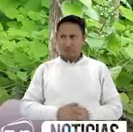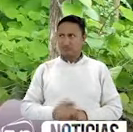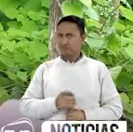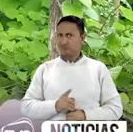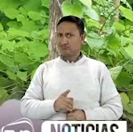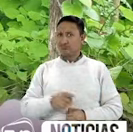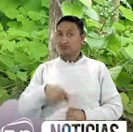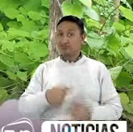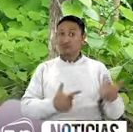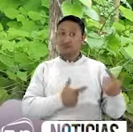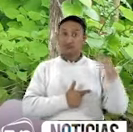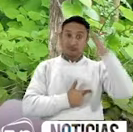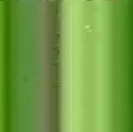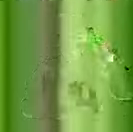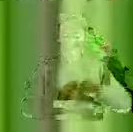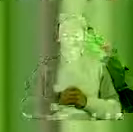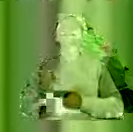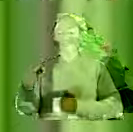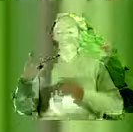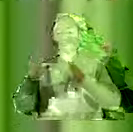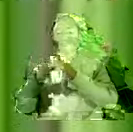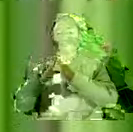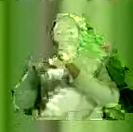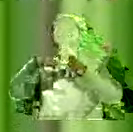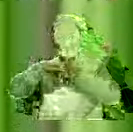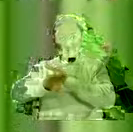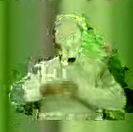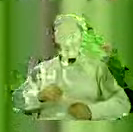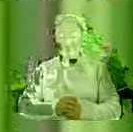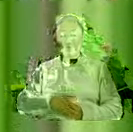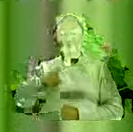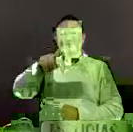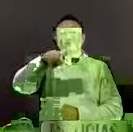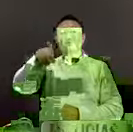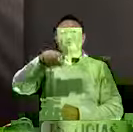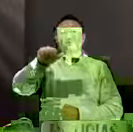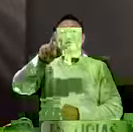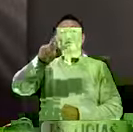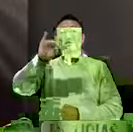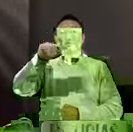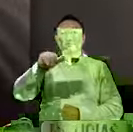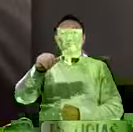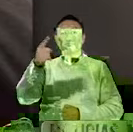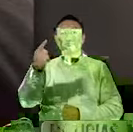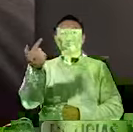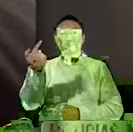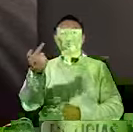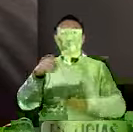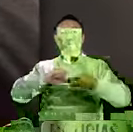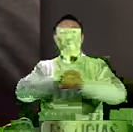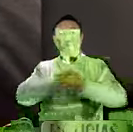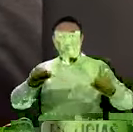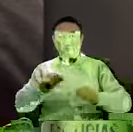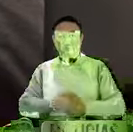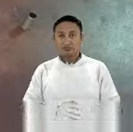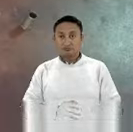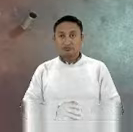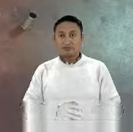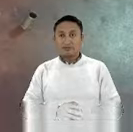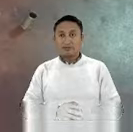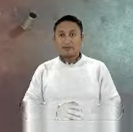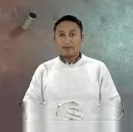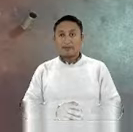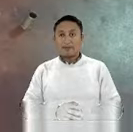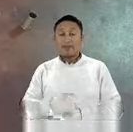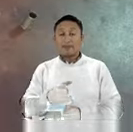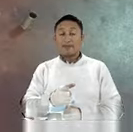Las fuerzas del orden allanaron varias casas en el barrio Saracay, donde encontraron una pistola, dinamita, munición 5.56